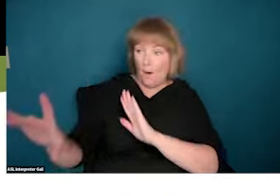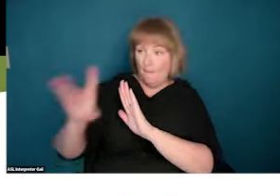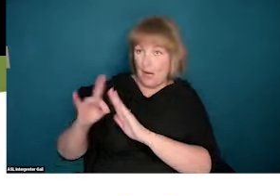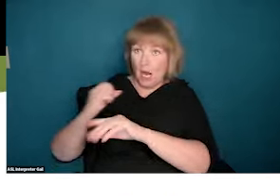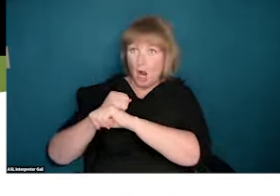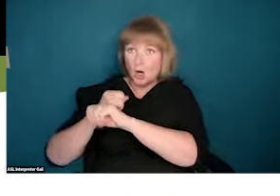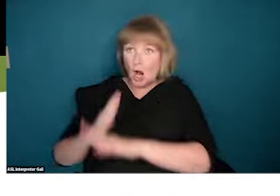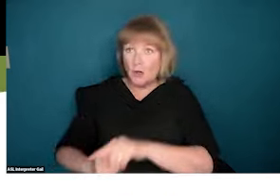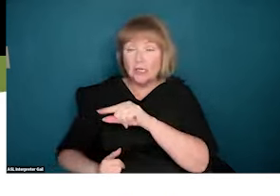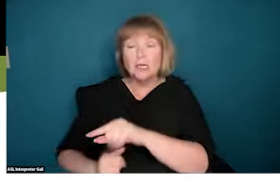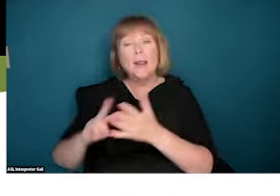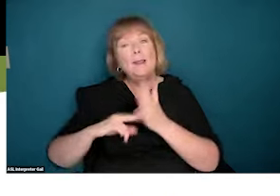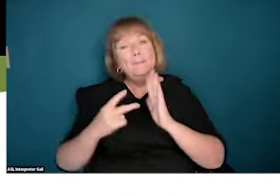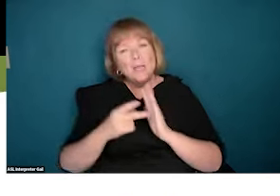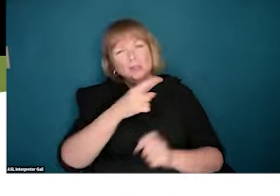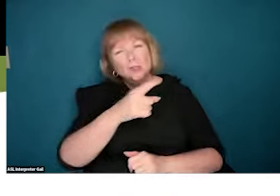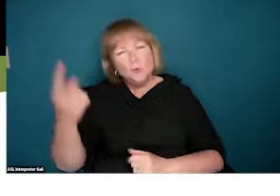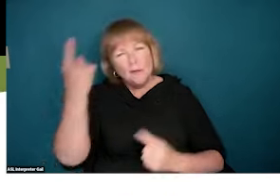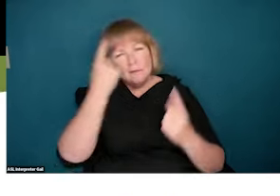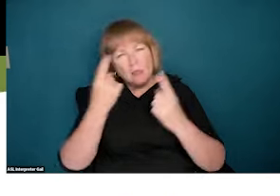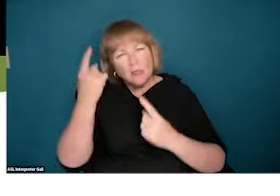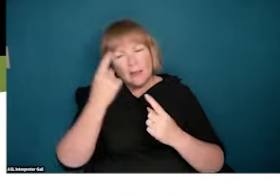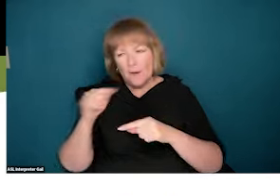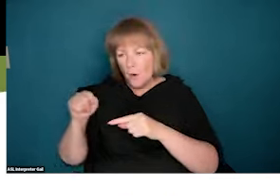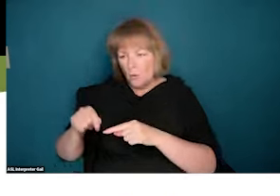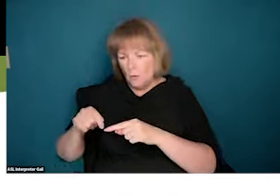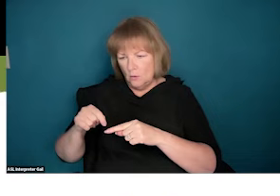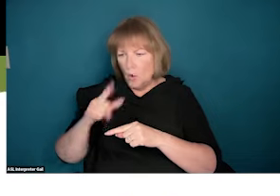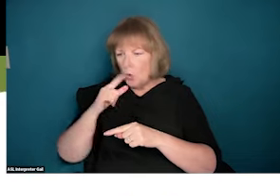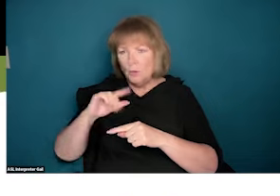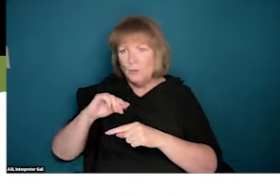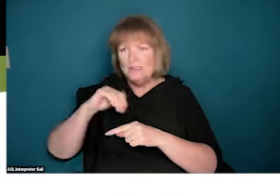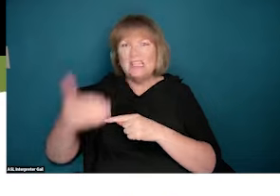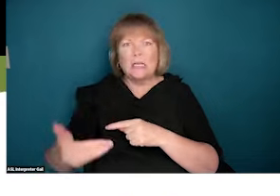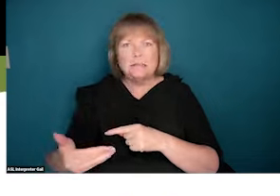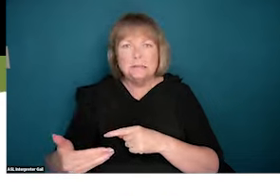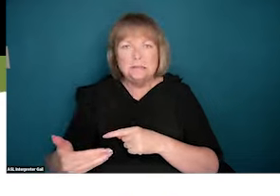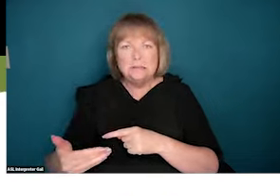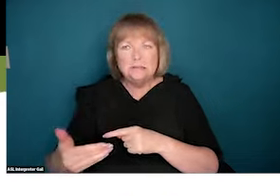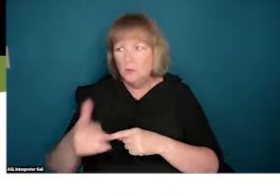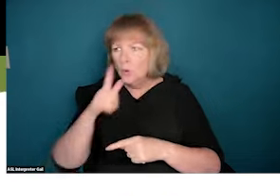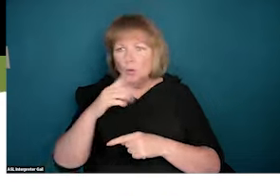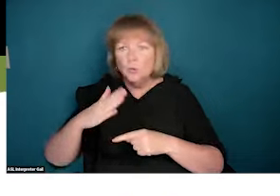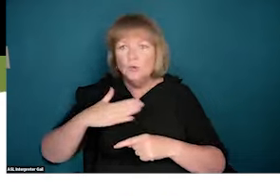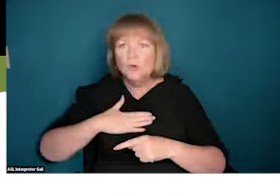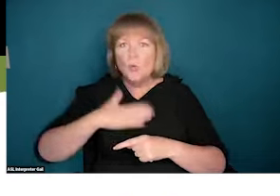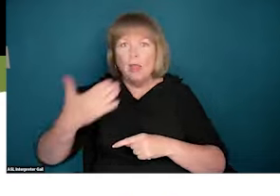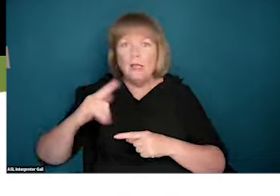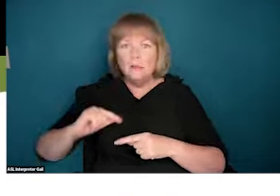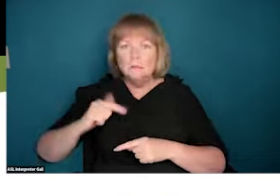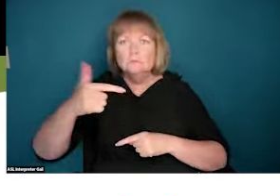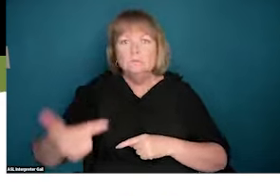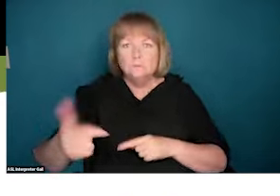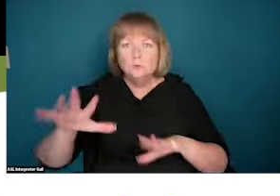planeación del futuro y continuando, porque una vez que usted tenga la persona, el guardián